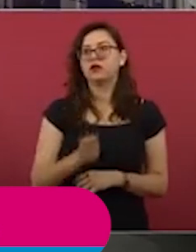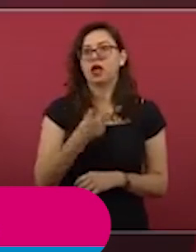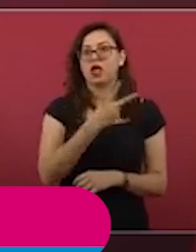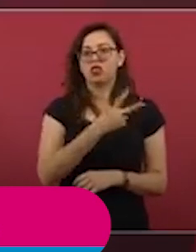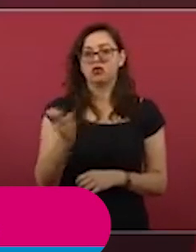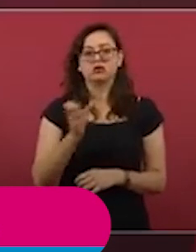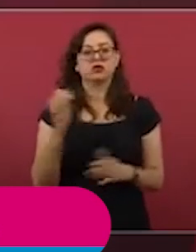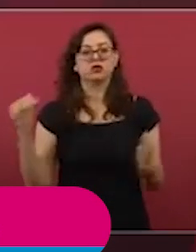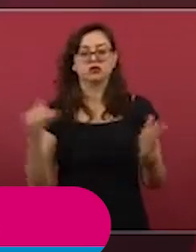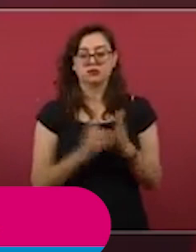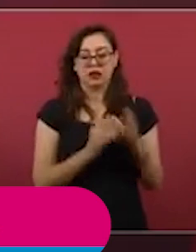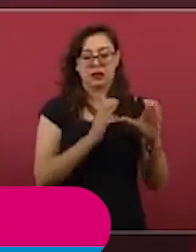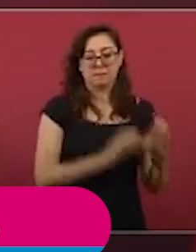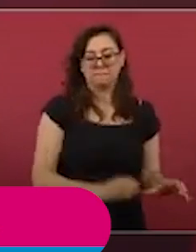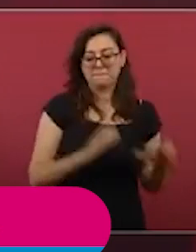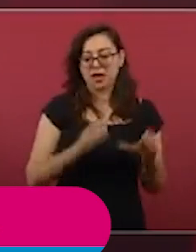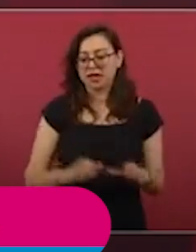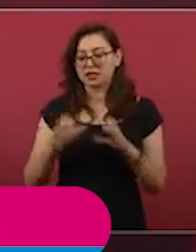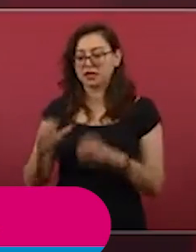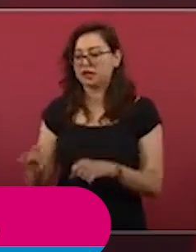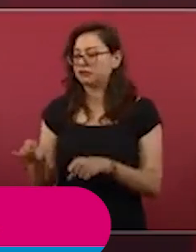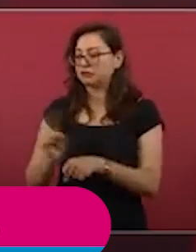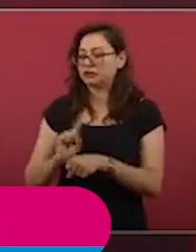porque actuamos